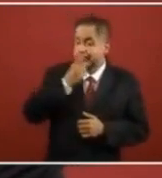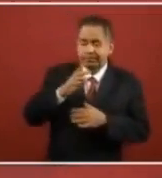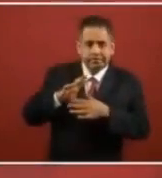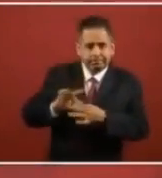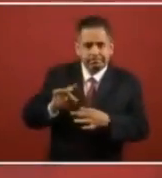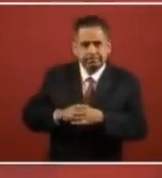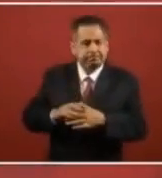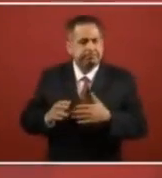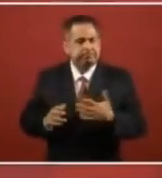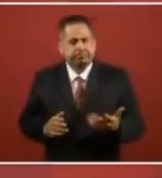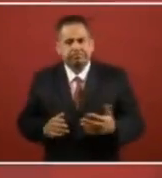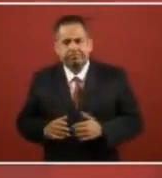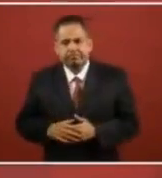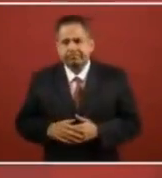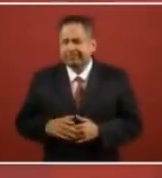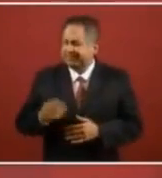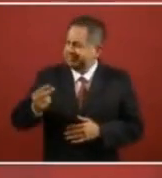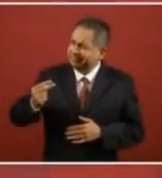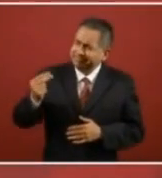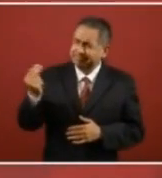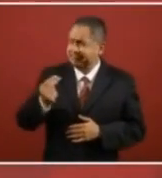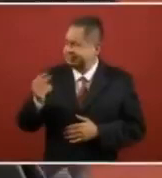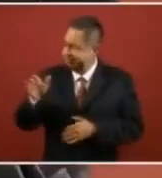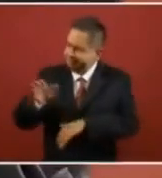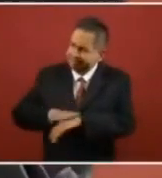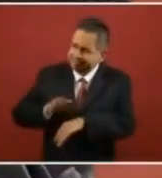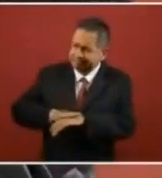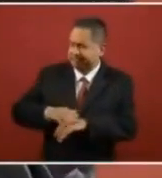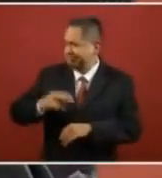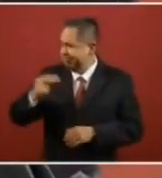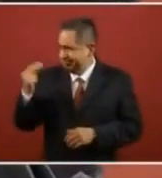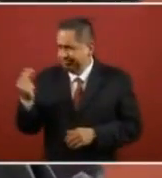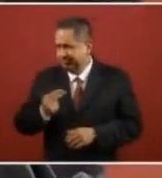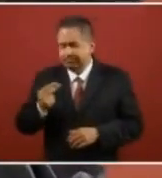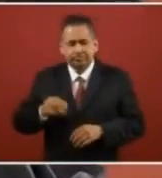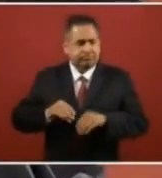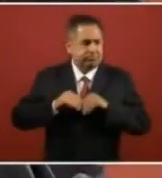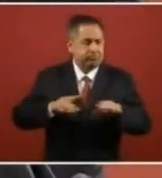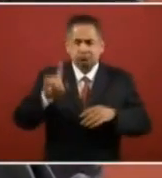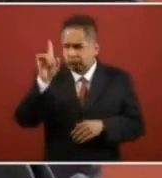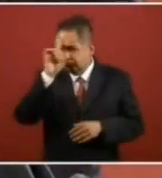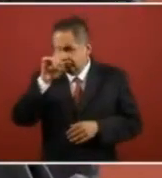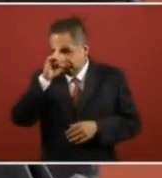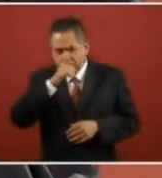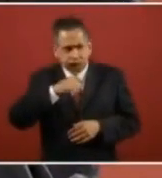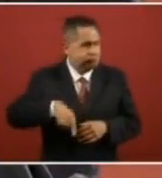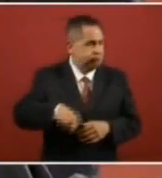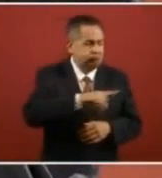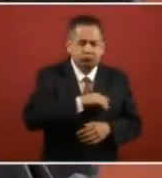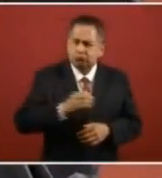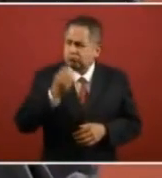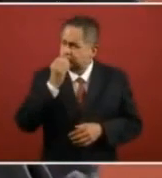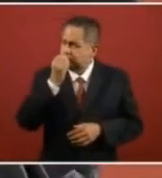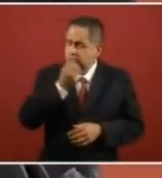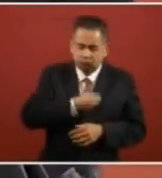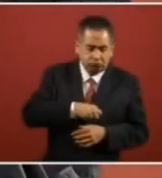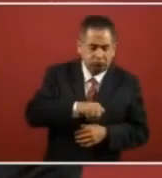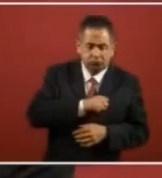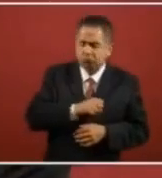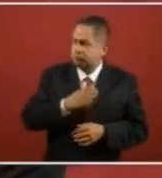sobre la necesidad de la orientación nutricional,